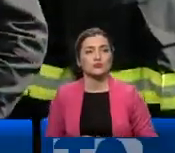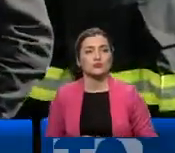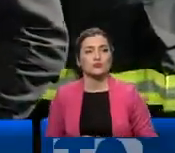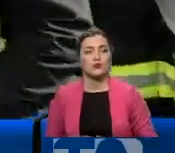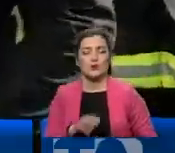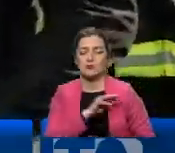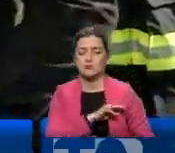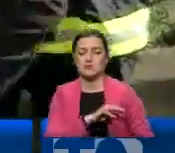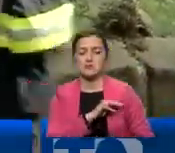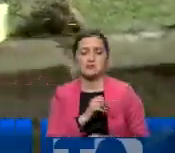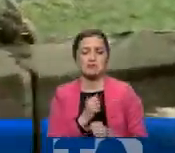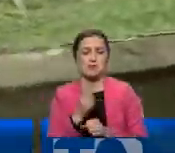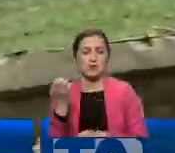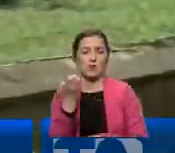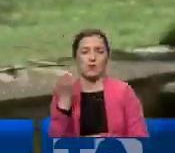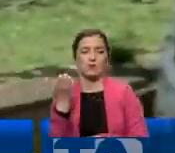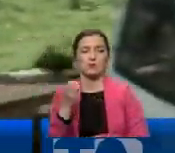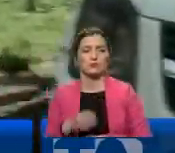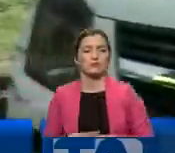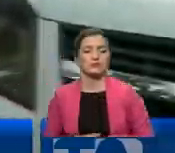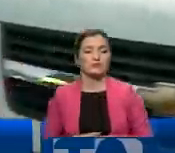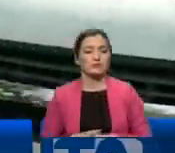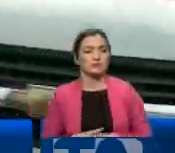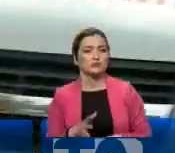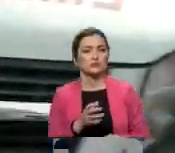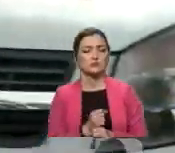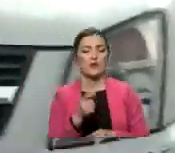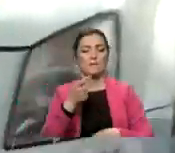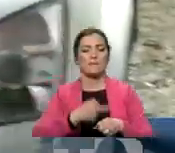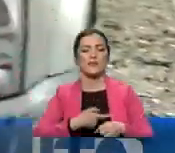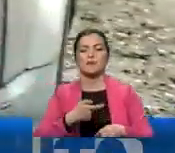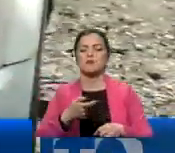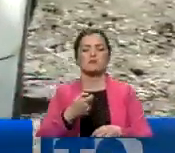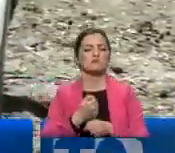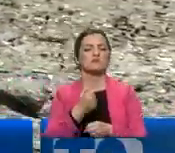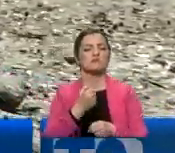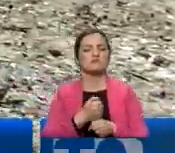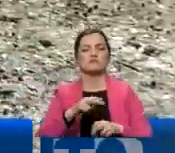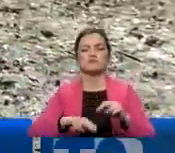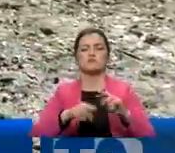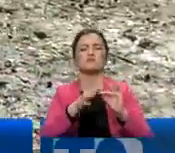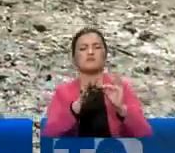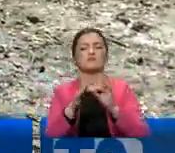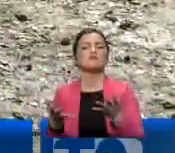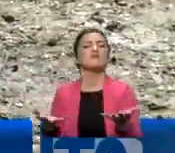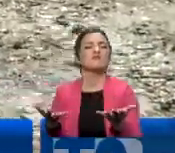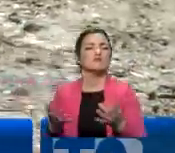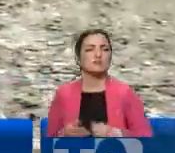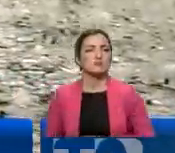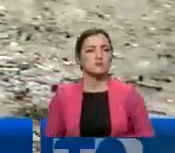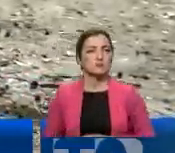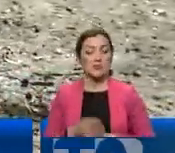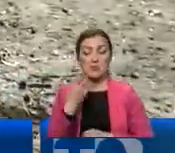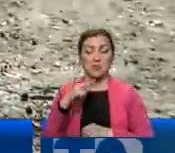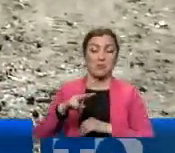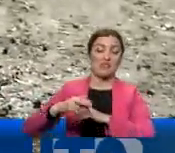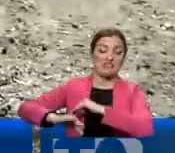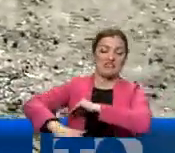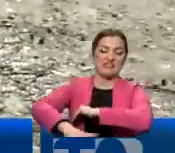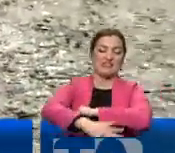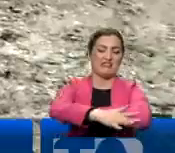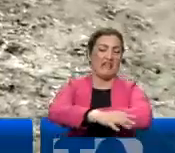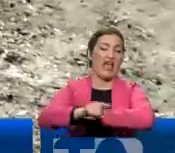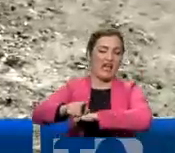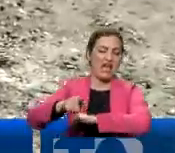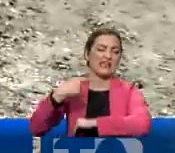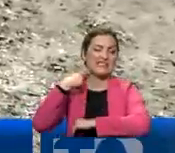actúan de acuerdo a la emergencia. ¿Qué es lo que se hizo específicamente en este sector, donde además vemos que hay una quebrada, que es lo que afecta también a